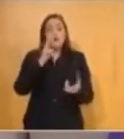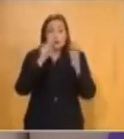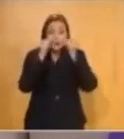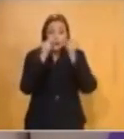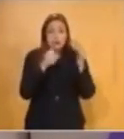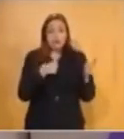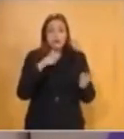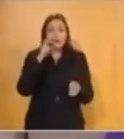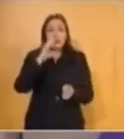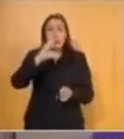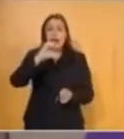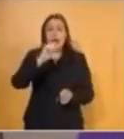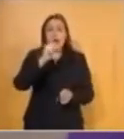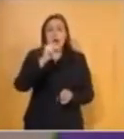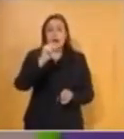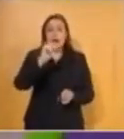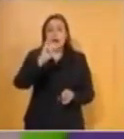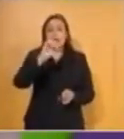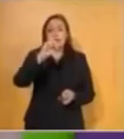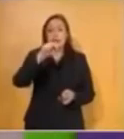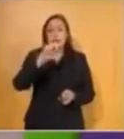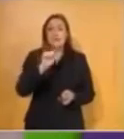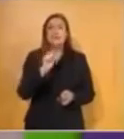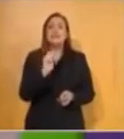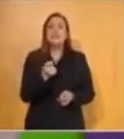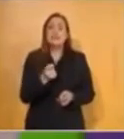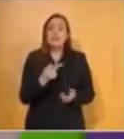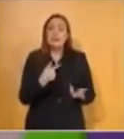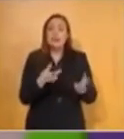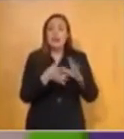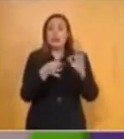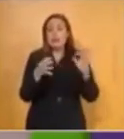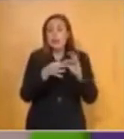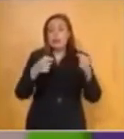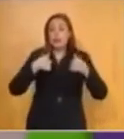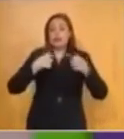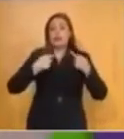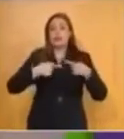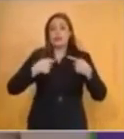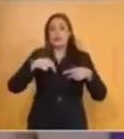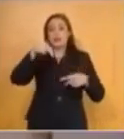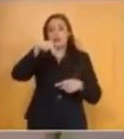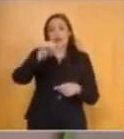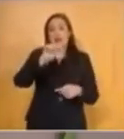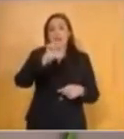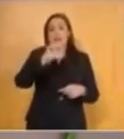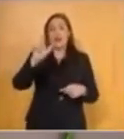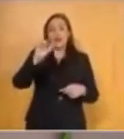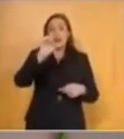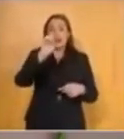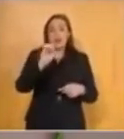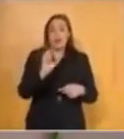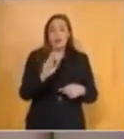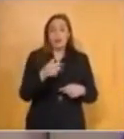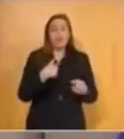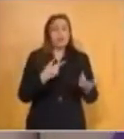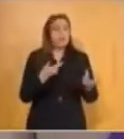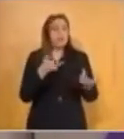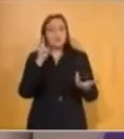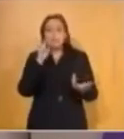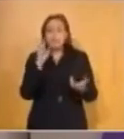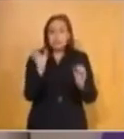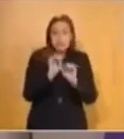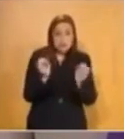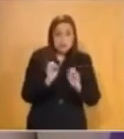The captions. What about the captions? Does the panels have captions? I don't see anyone. Pay attention. There are